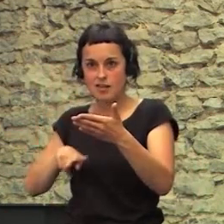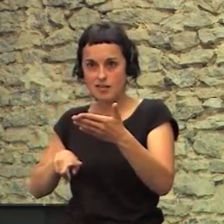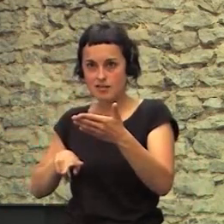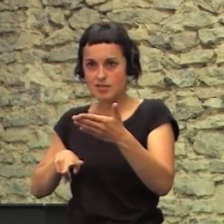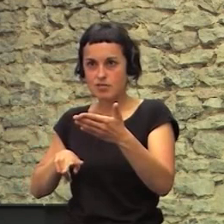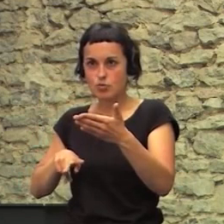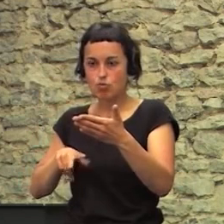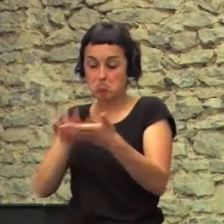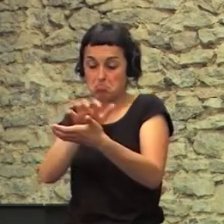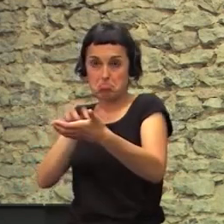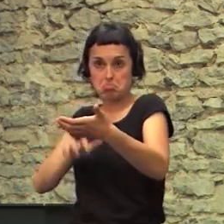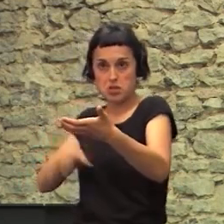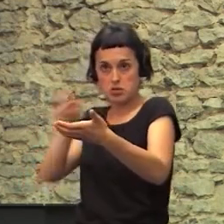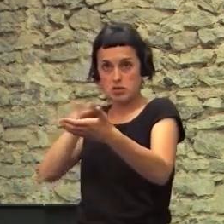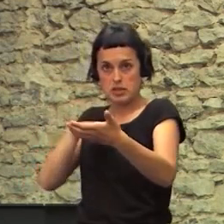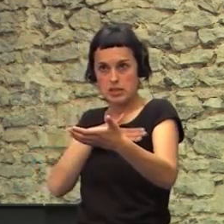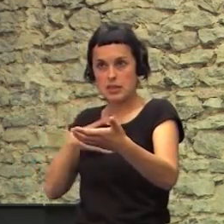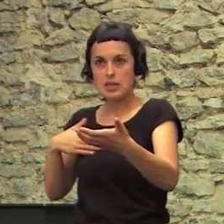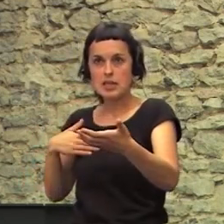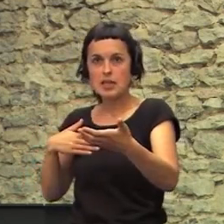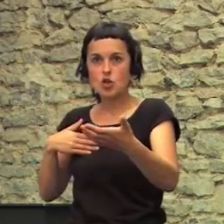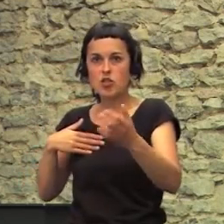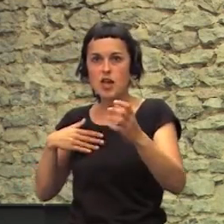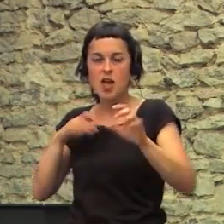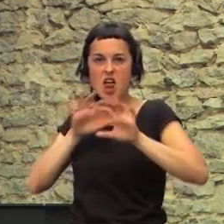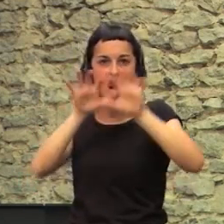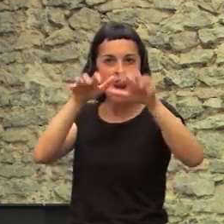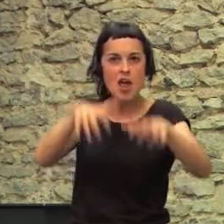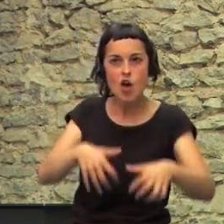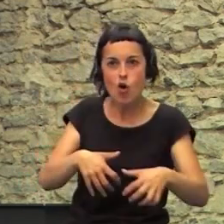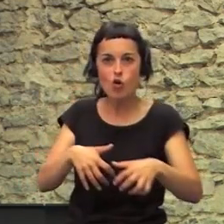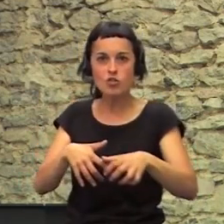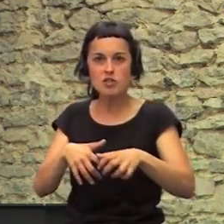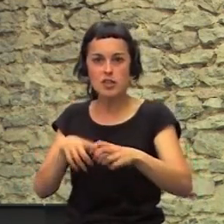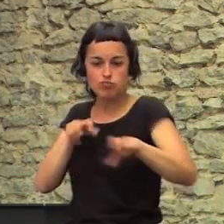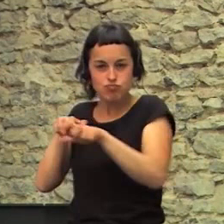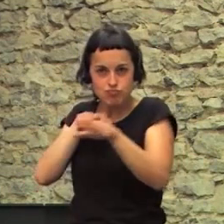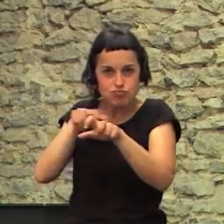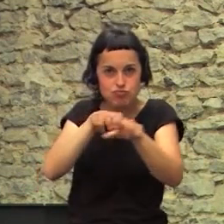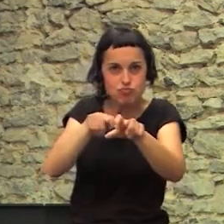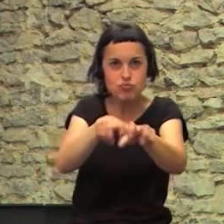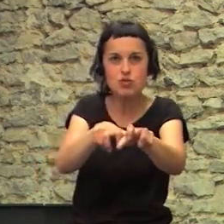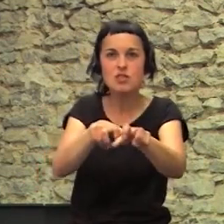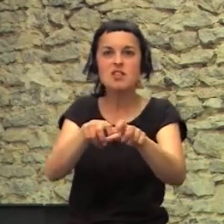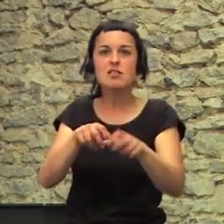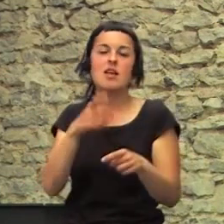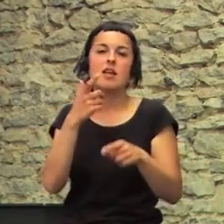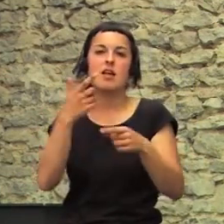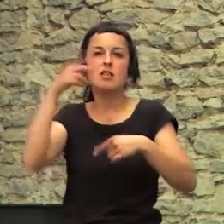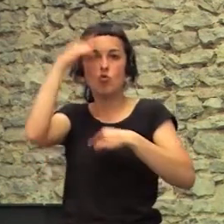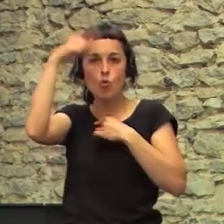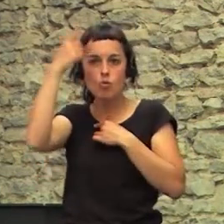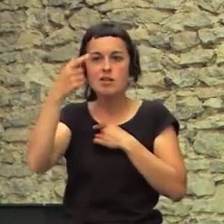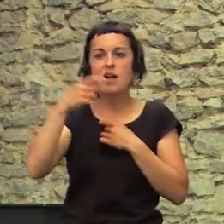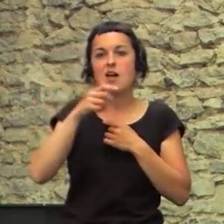un texto de una persecución de leonas y de una manada desde el hombre y la tierra, ¿no? De Rodríguez de la Fuente.